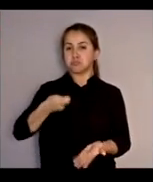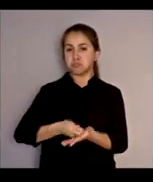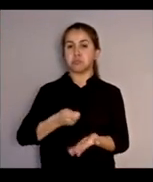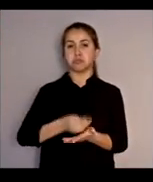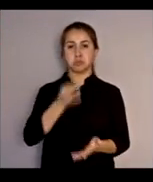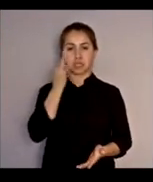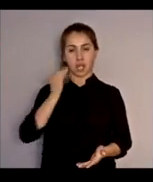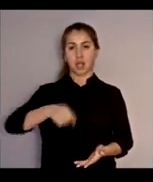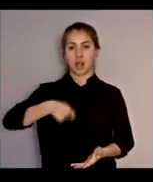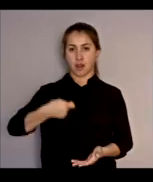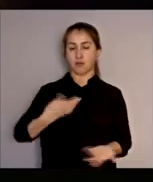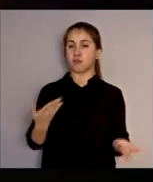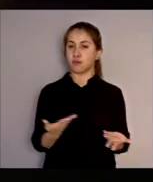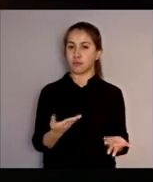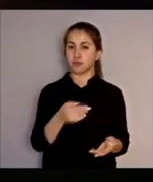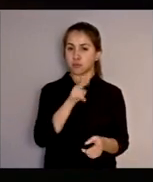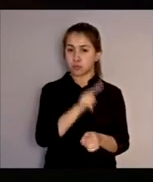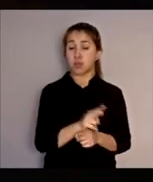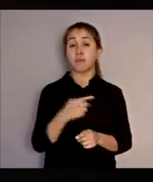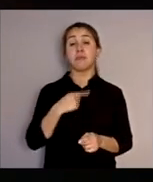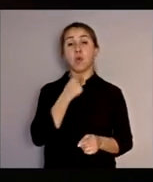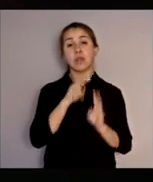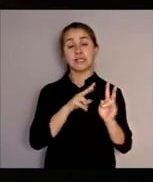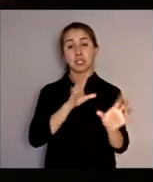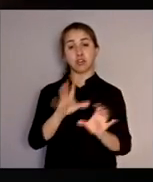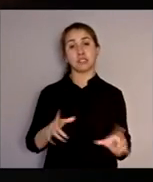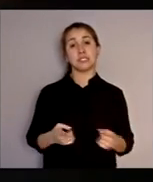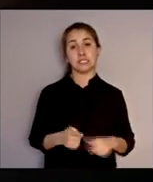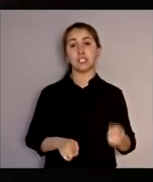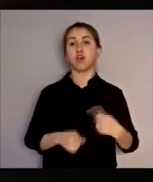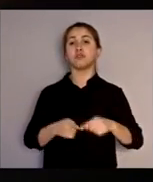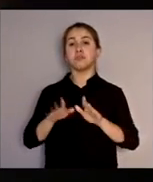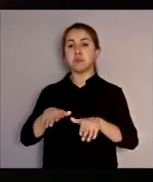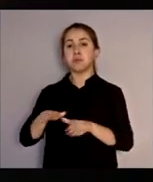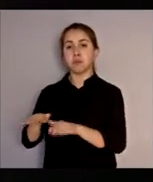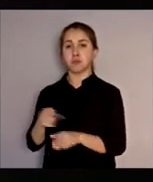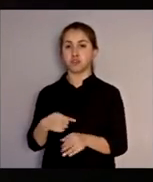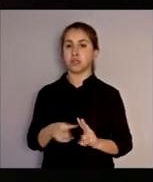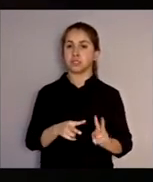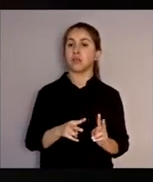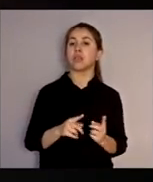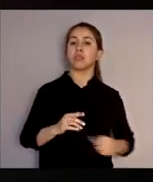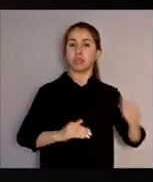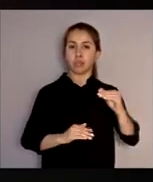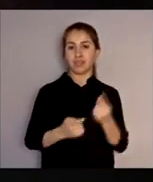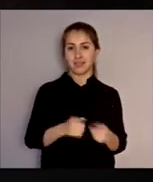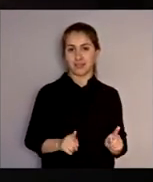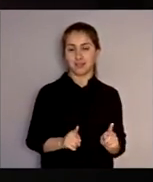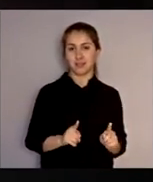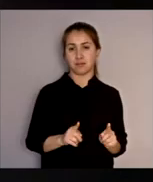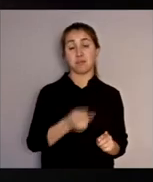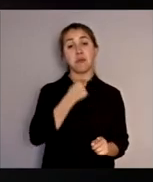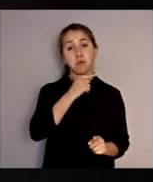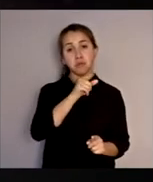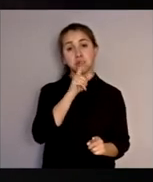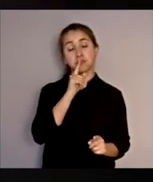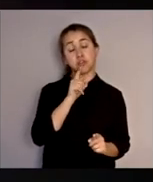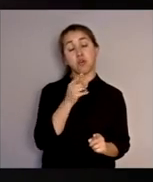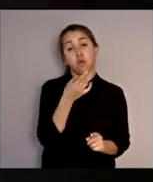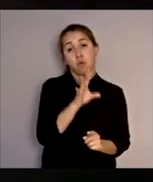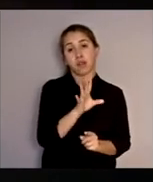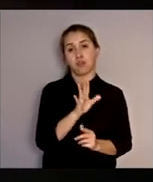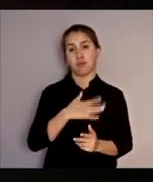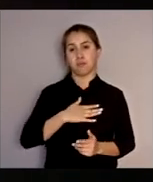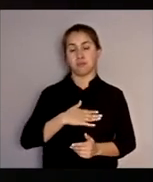Ser excéntrico es hacer cosas distintas a lo que hacen los demás. en ese contexto podría ser excéntrico, pero